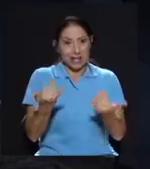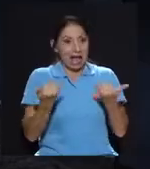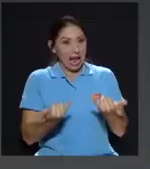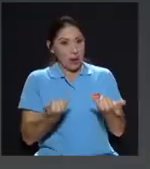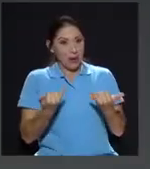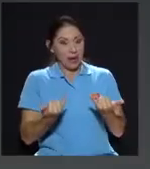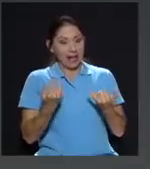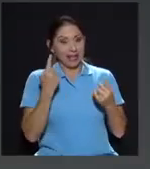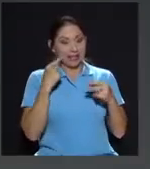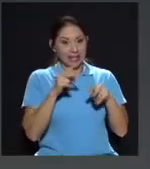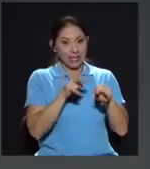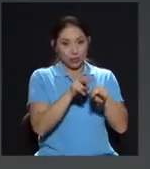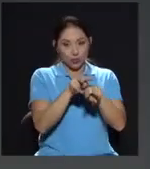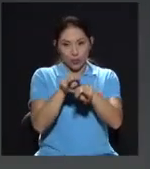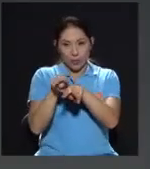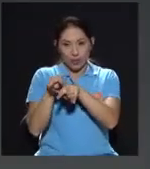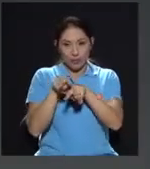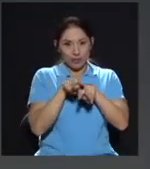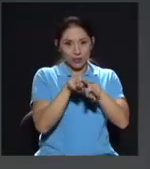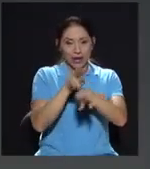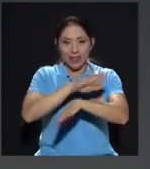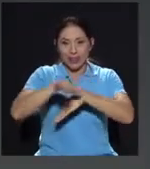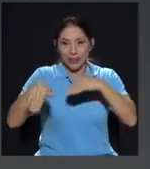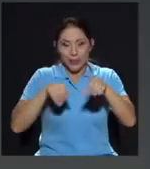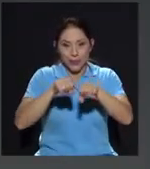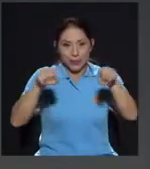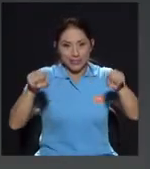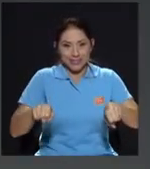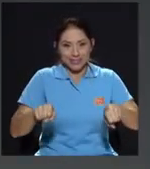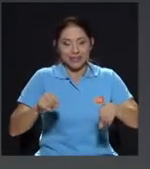supervisora de todo el sistema